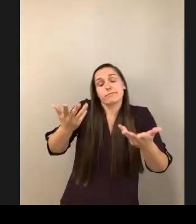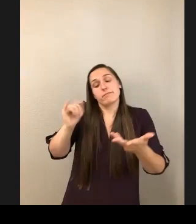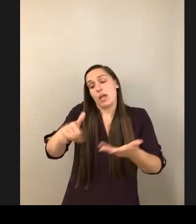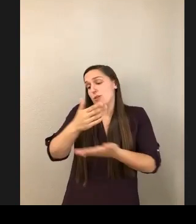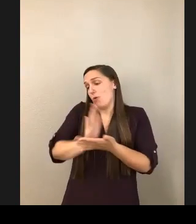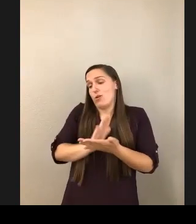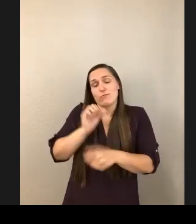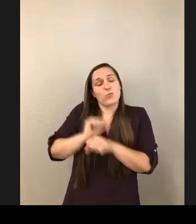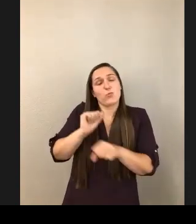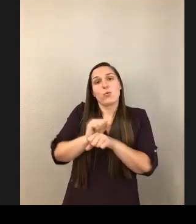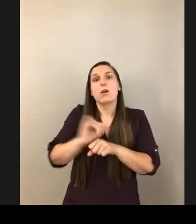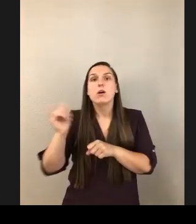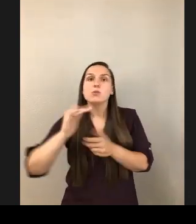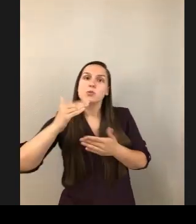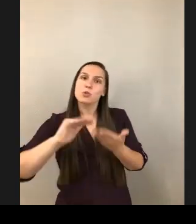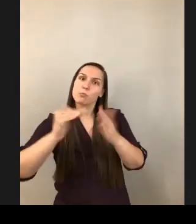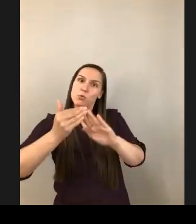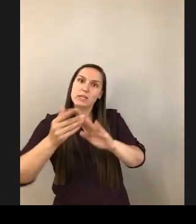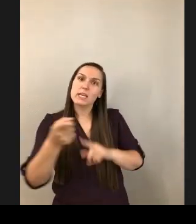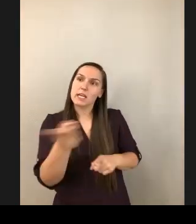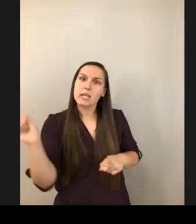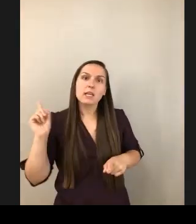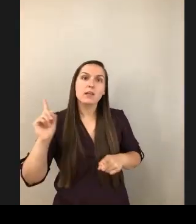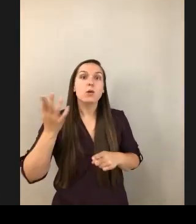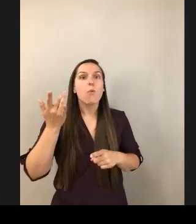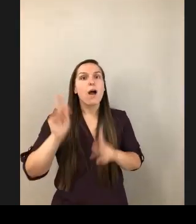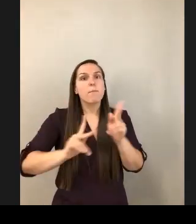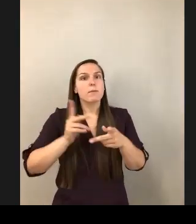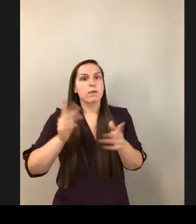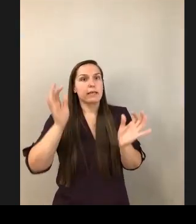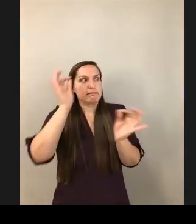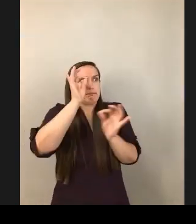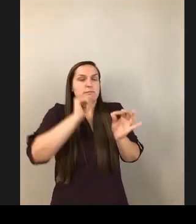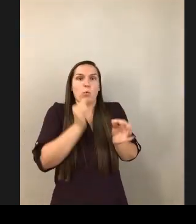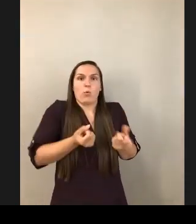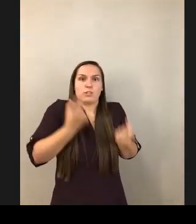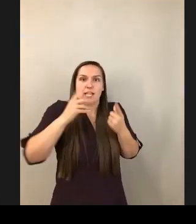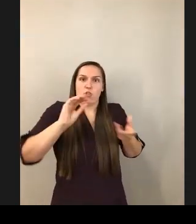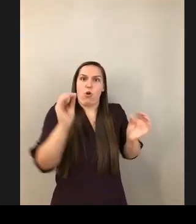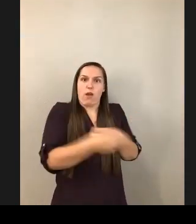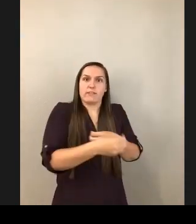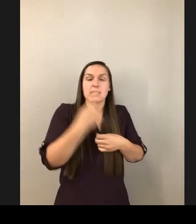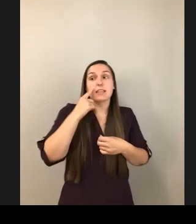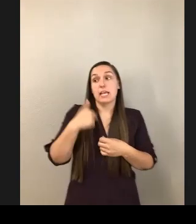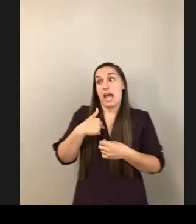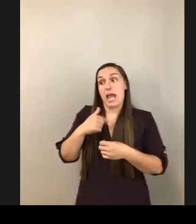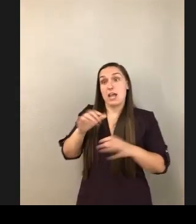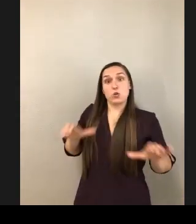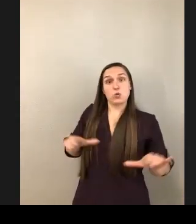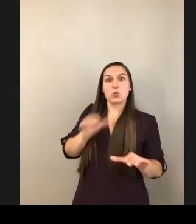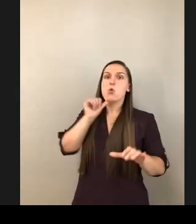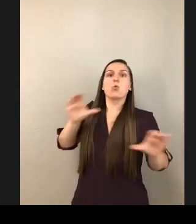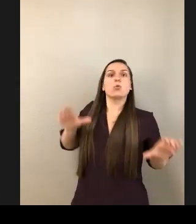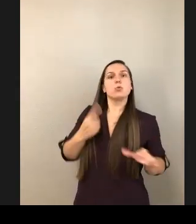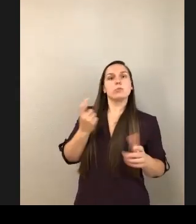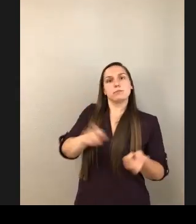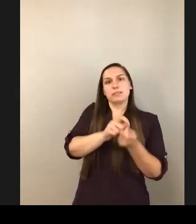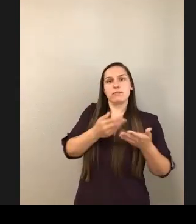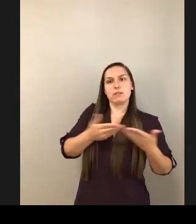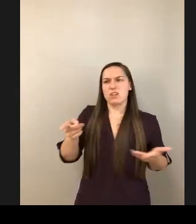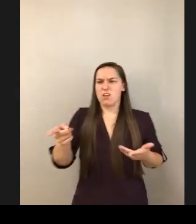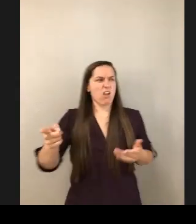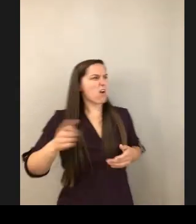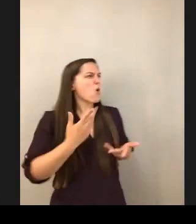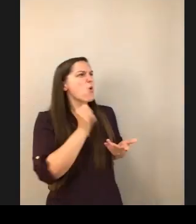no lo que este departamento ha hecho o no ha hecho, pero también explicar a la comunidad qué